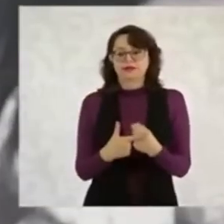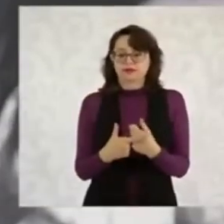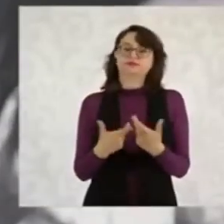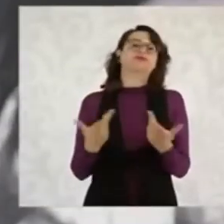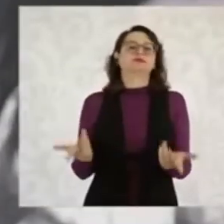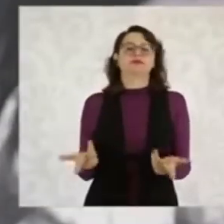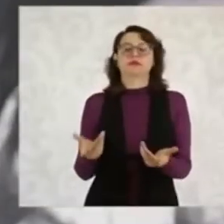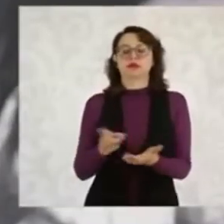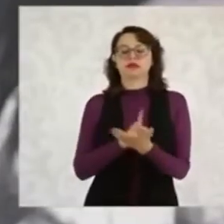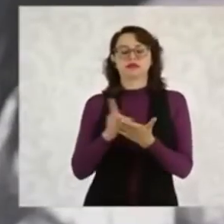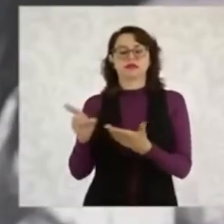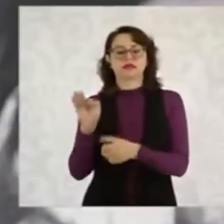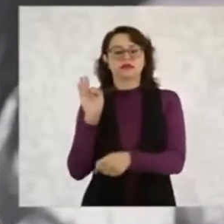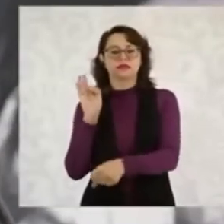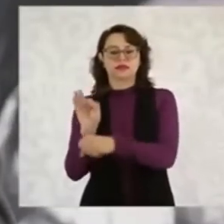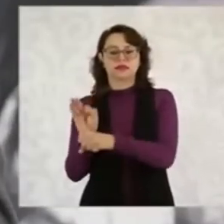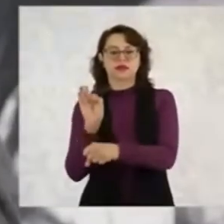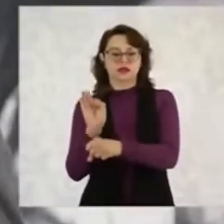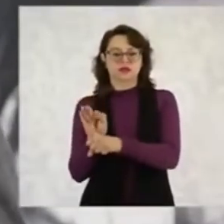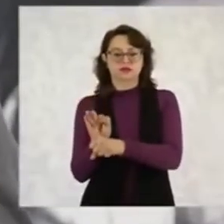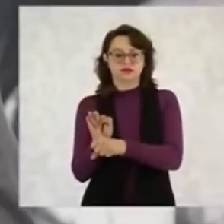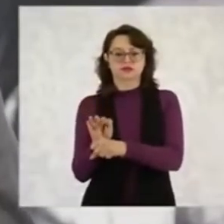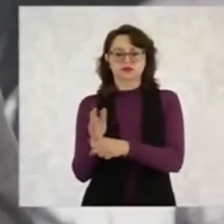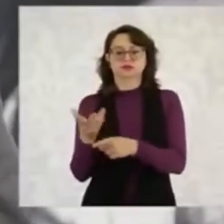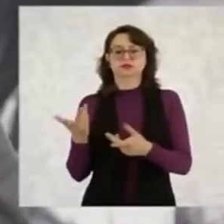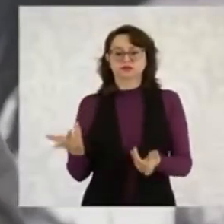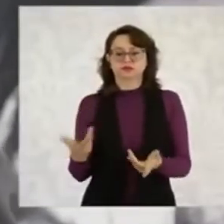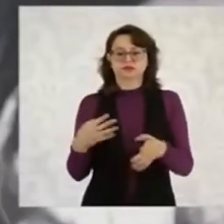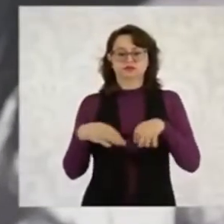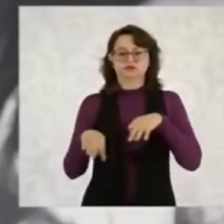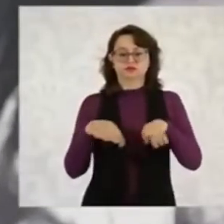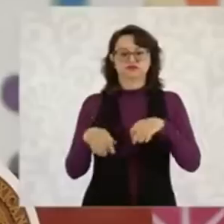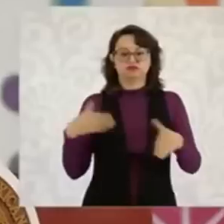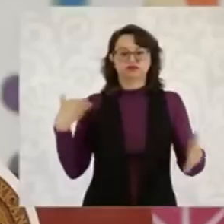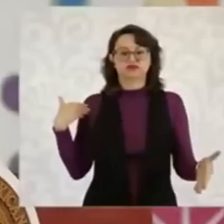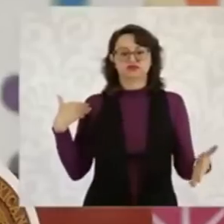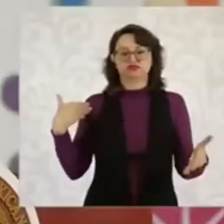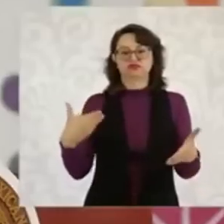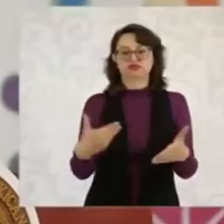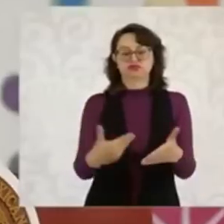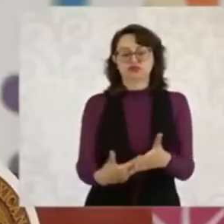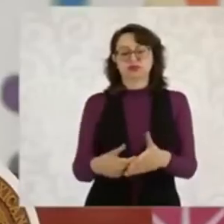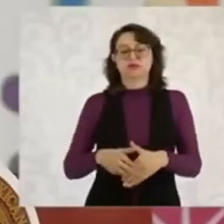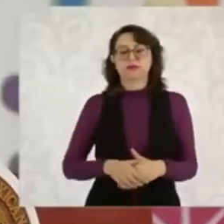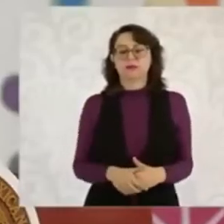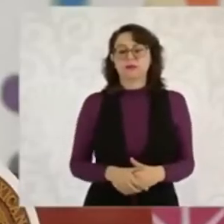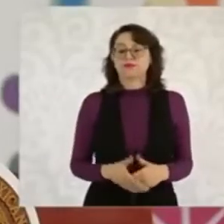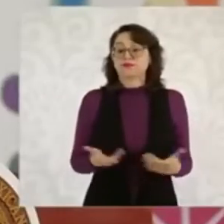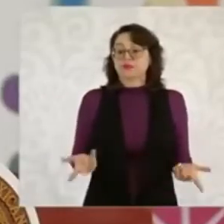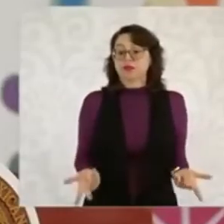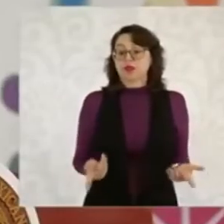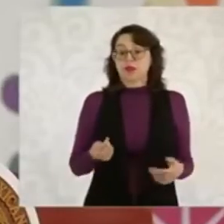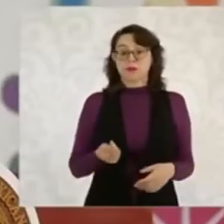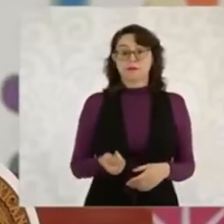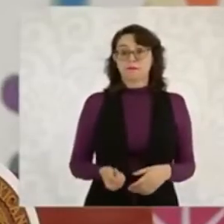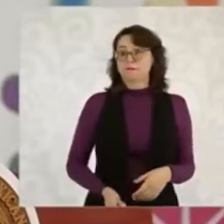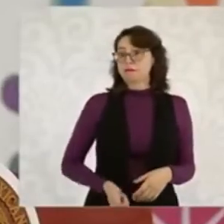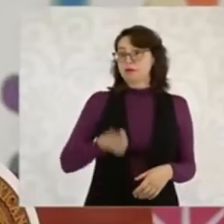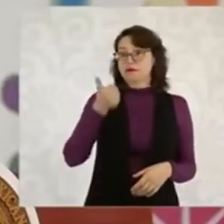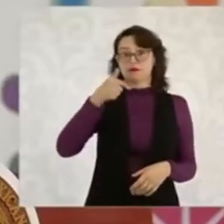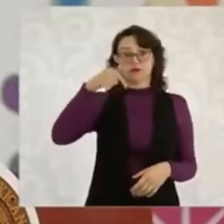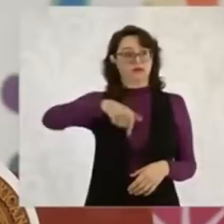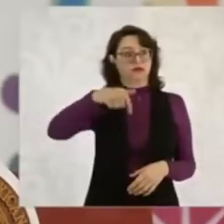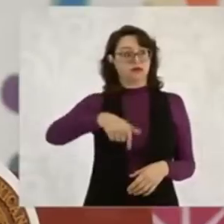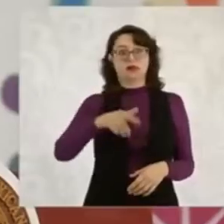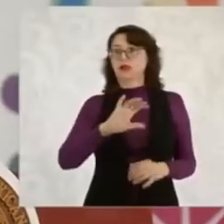umbral durante el tiempo efectivamente laborado. Es una regulación pionera a nivel mundial y en ese